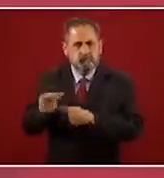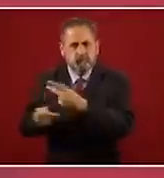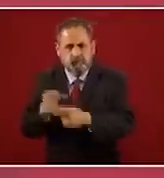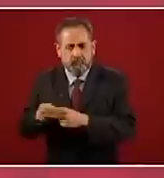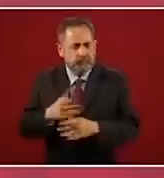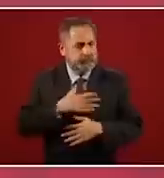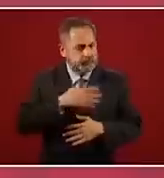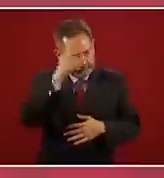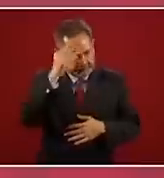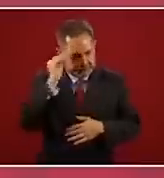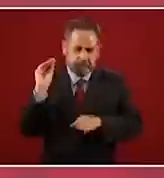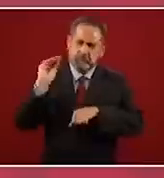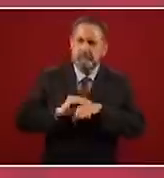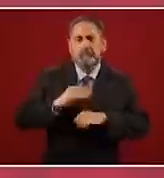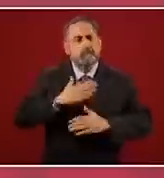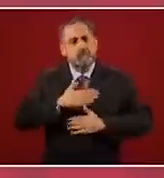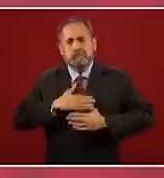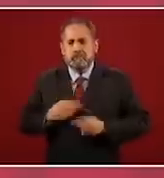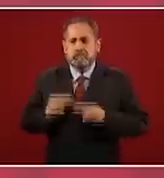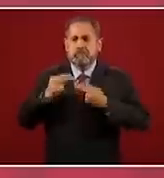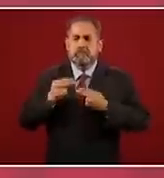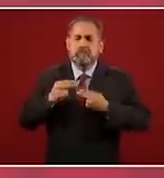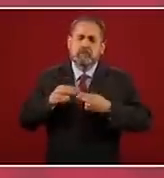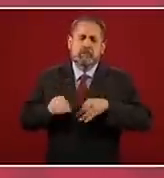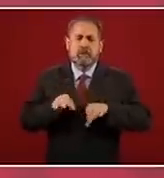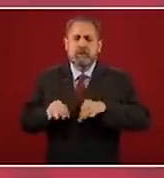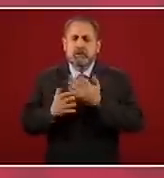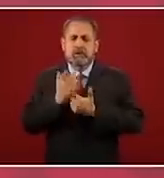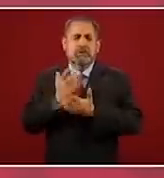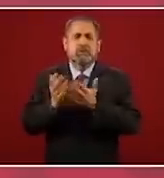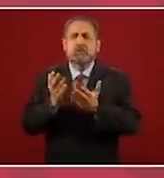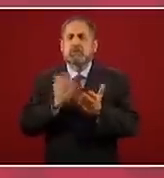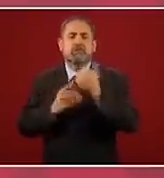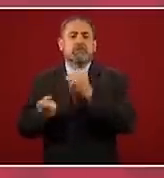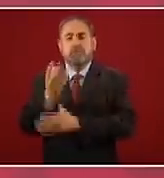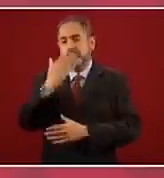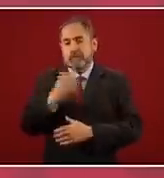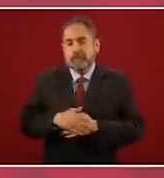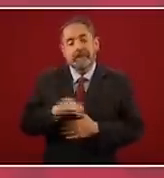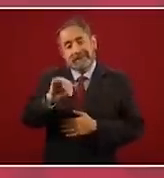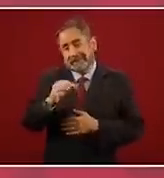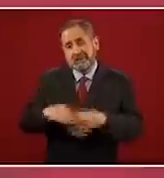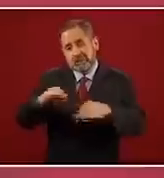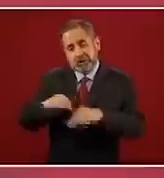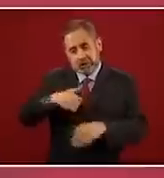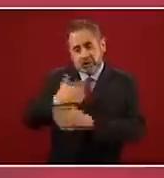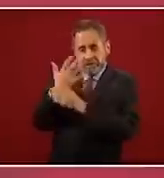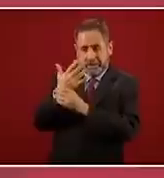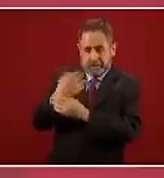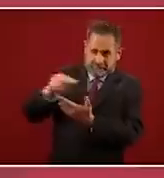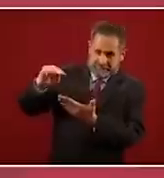los que quieran poner su propio negocio y salgan adelante. Entonces, sí es importante que yo les firme, o